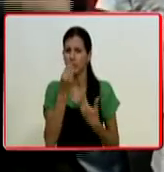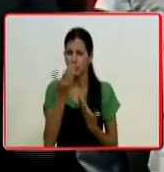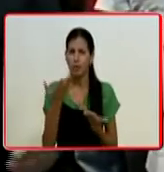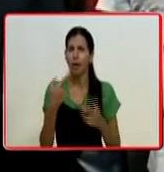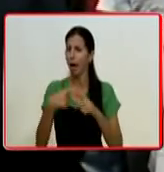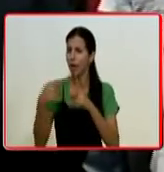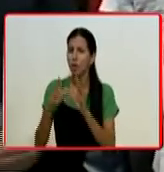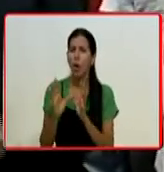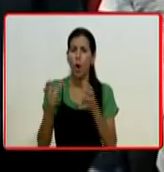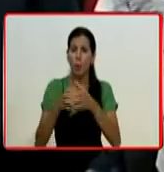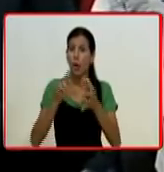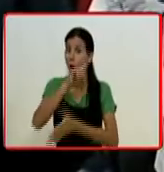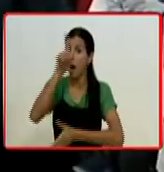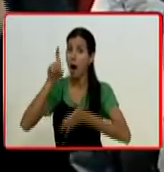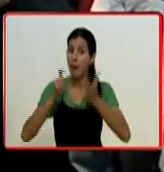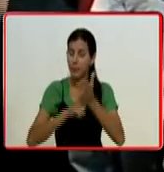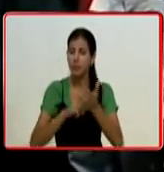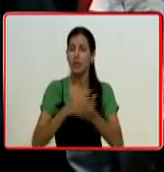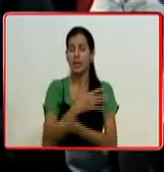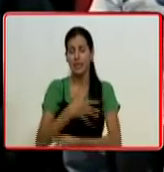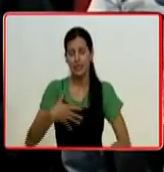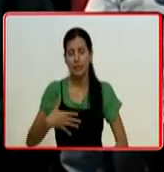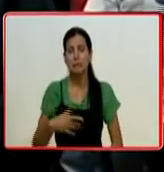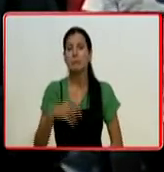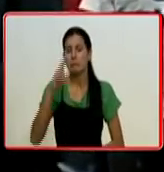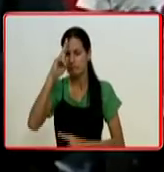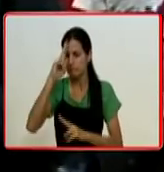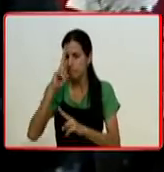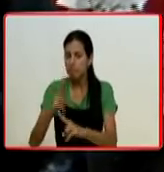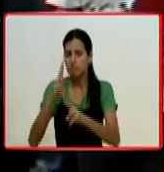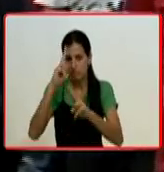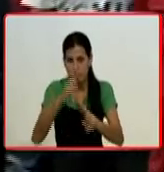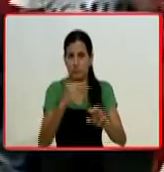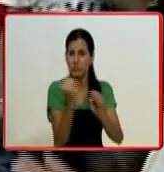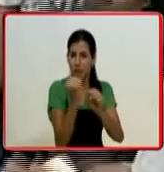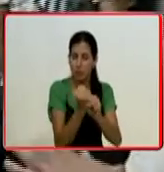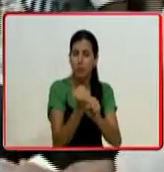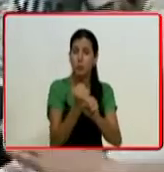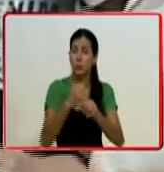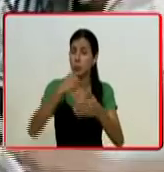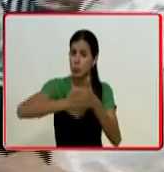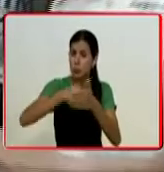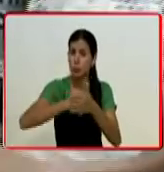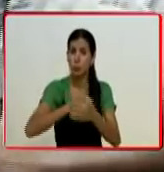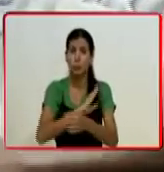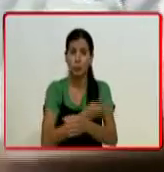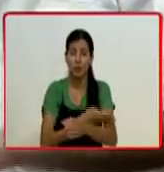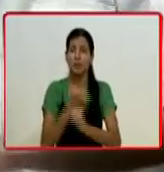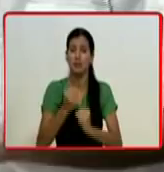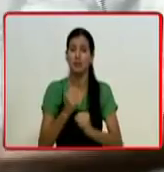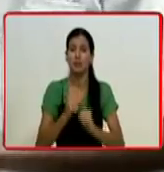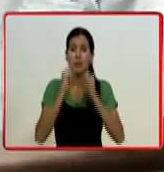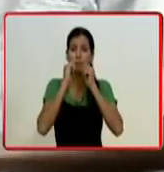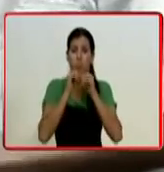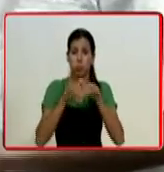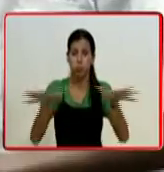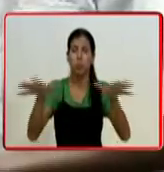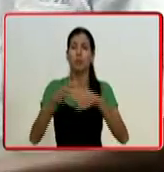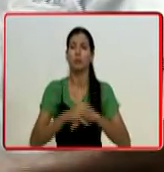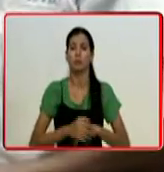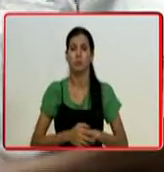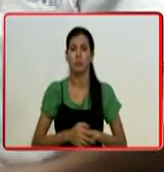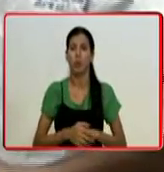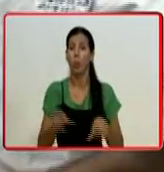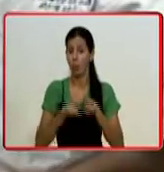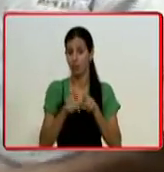su equipo, para los cuales yo quiero hacer un reconocimiento al trabajo denodado que vienen realizando, y vamos a diseminar, como ya usted ha